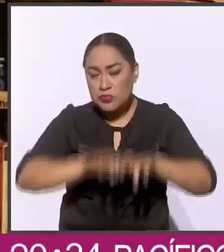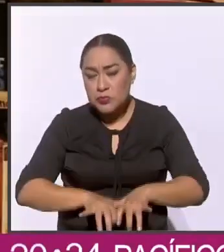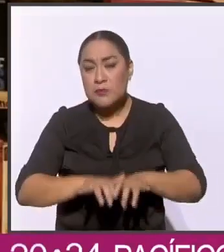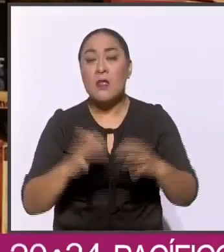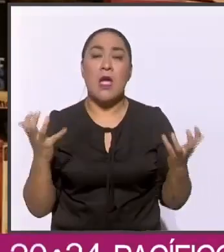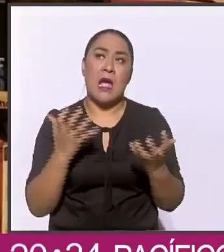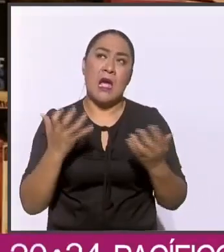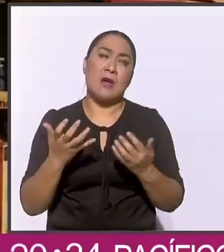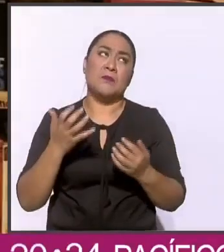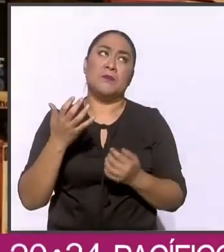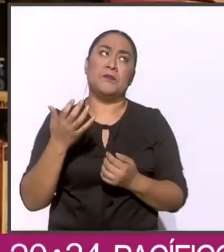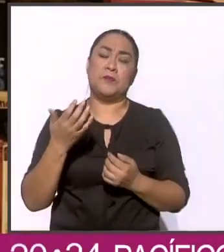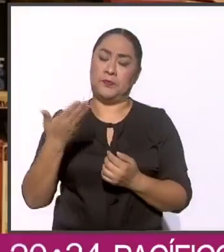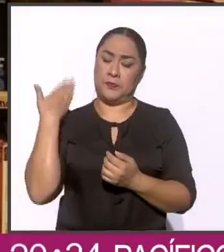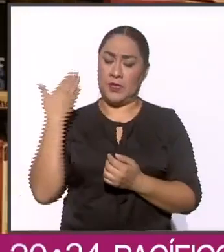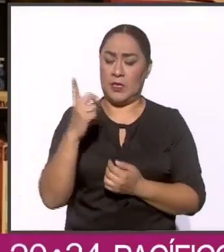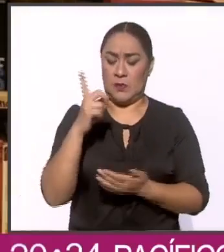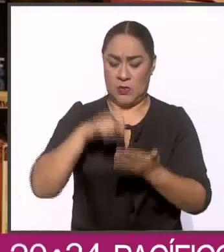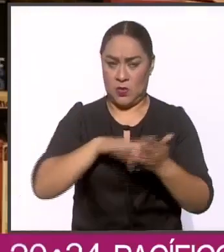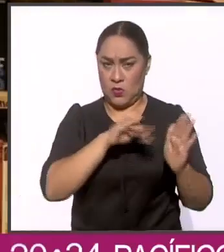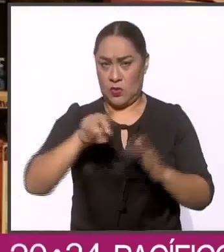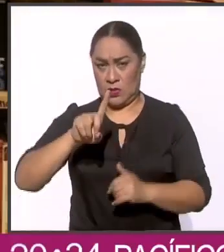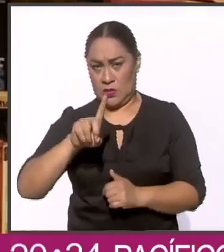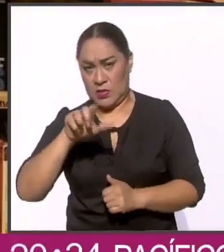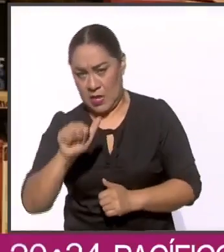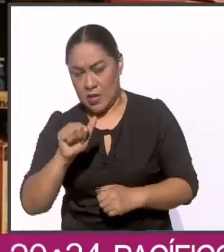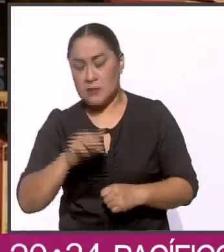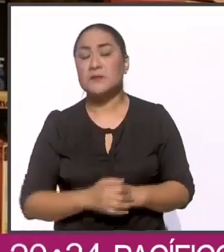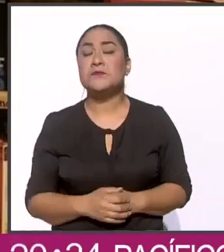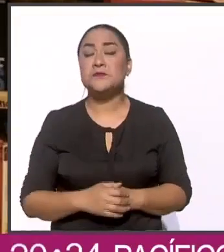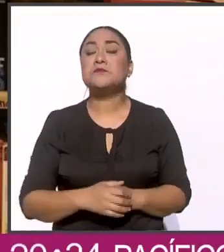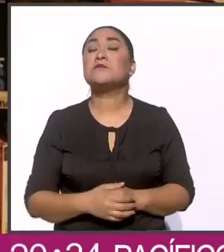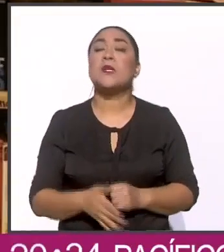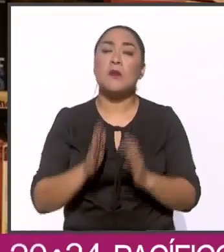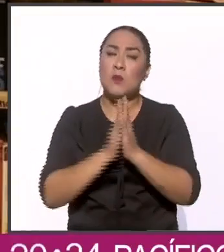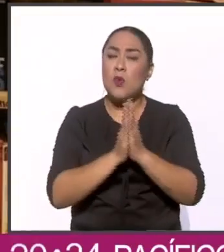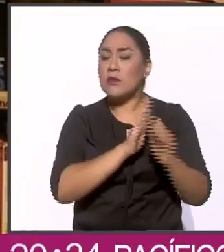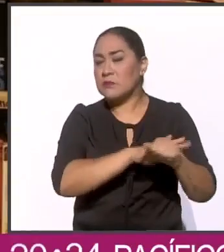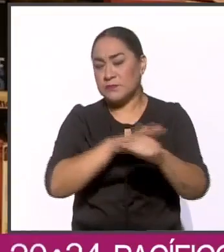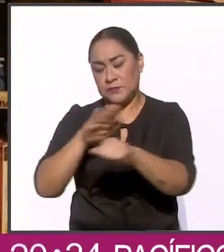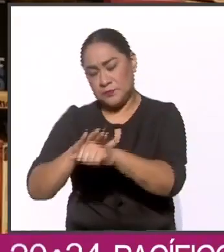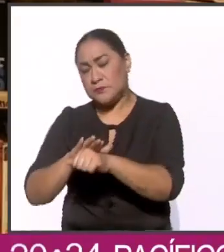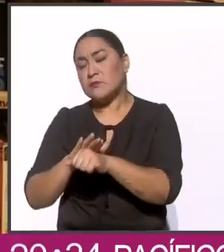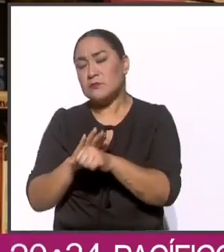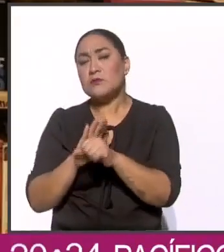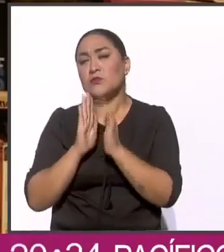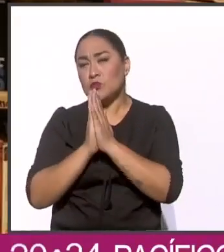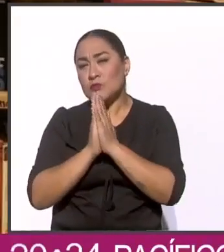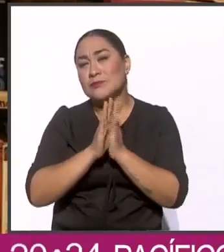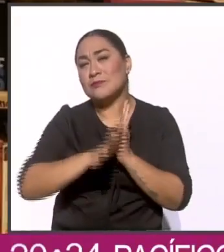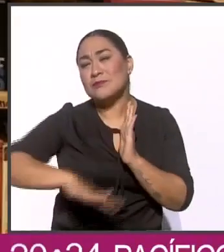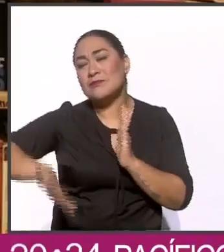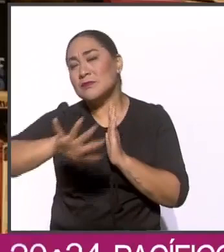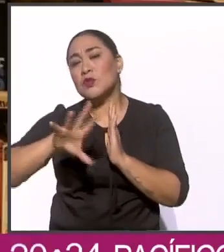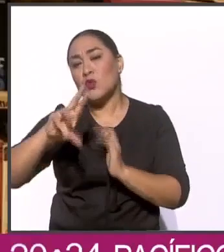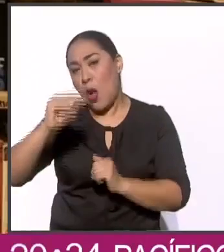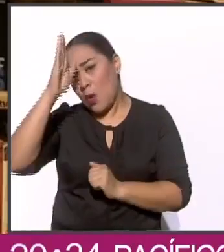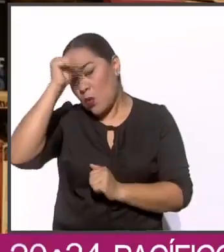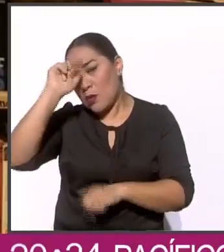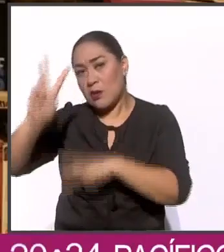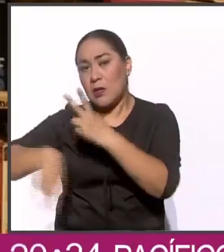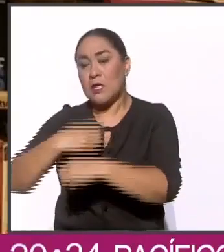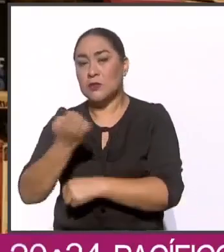emitida en diciembre de 1936, llamaba a la resistencia pasiva a sus fieles contra la escuela